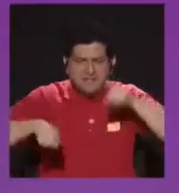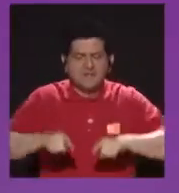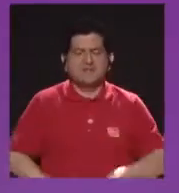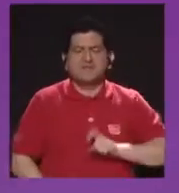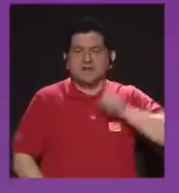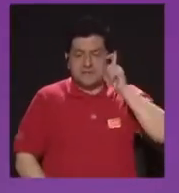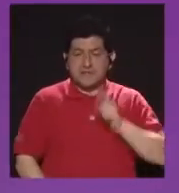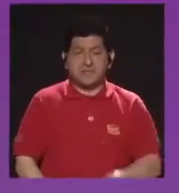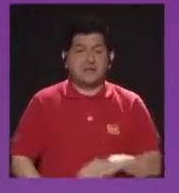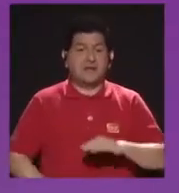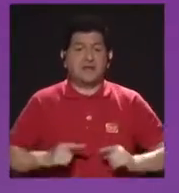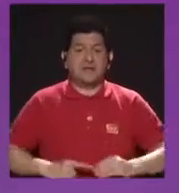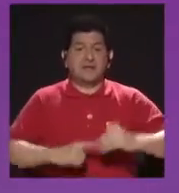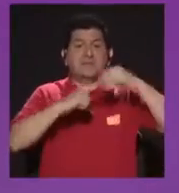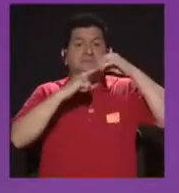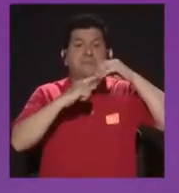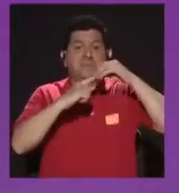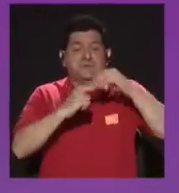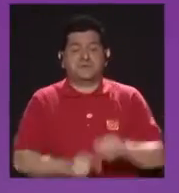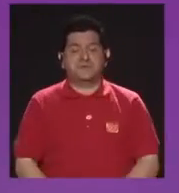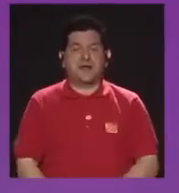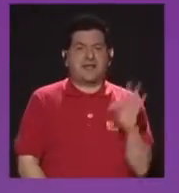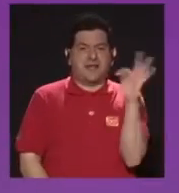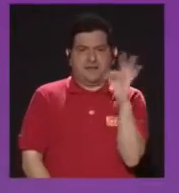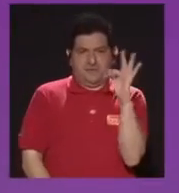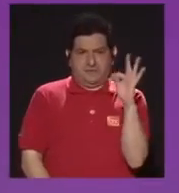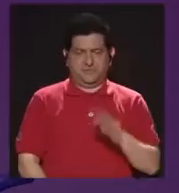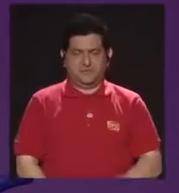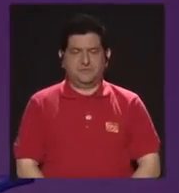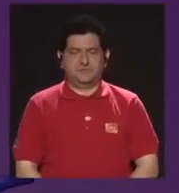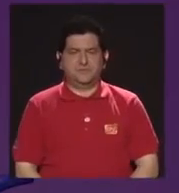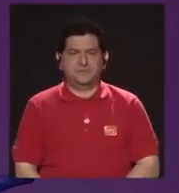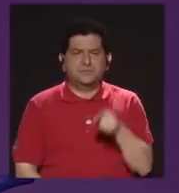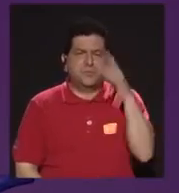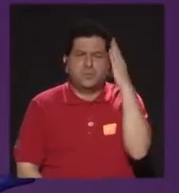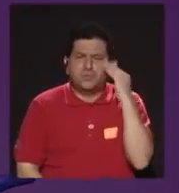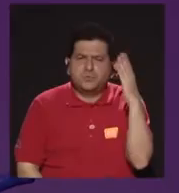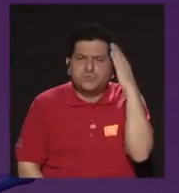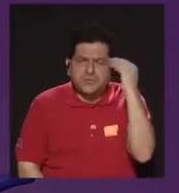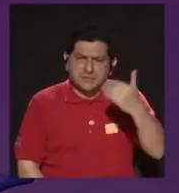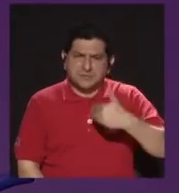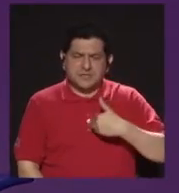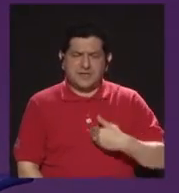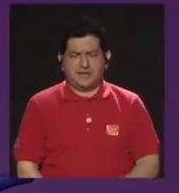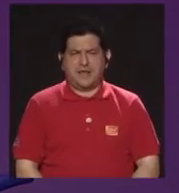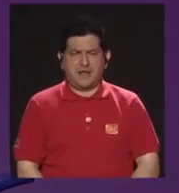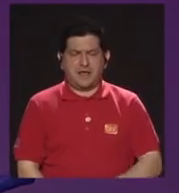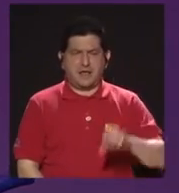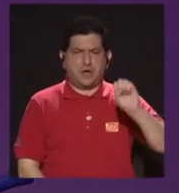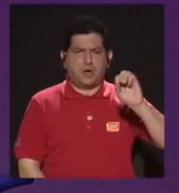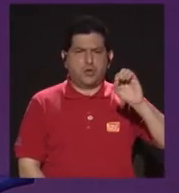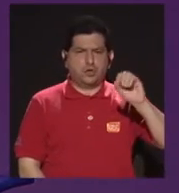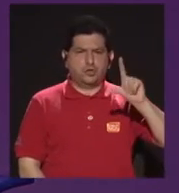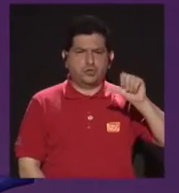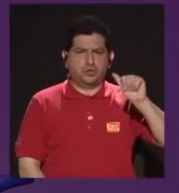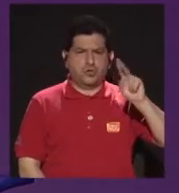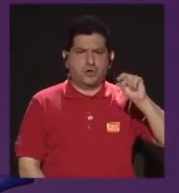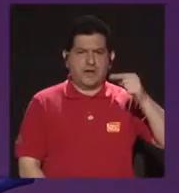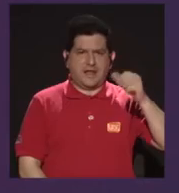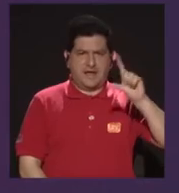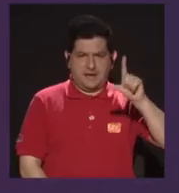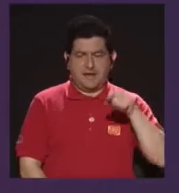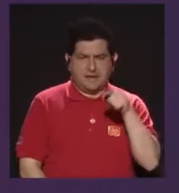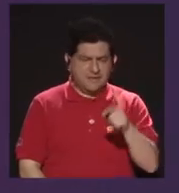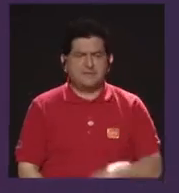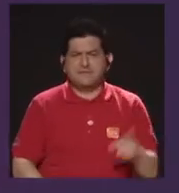dentro de eso más fuerte por la transexualidad cuál ha sido su experiencia es el ángel en este nuestro que estamos hablando de